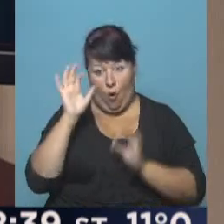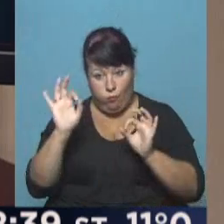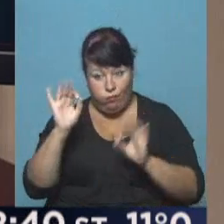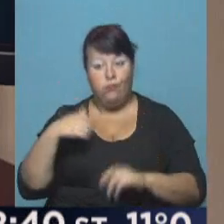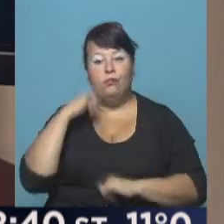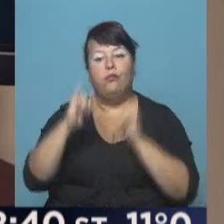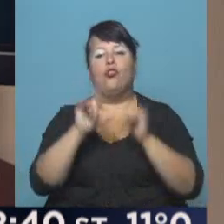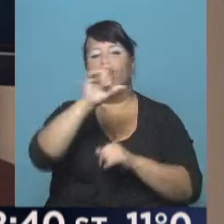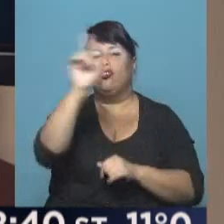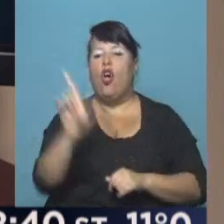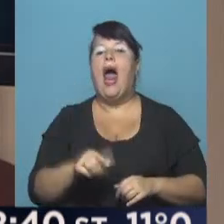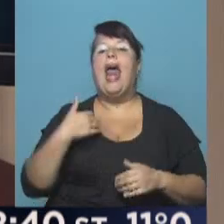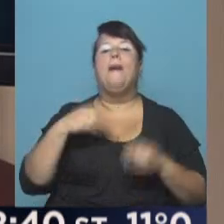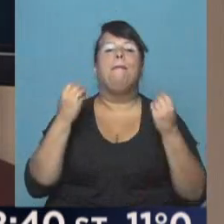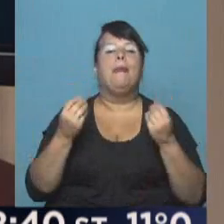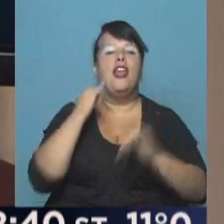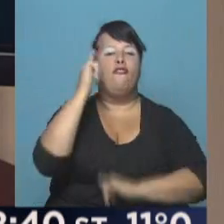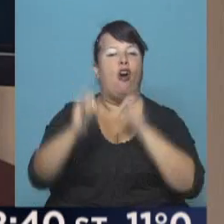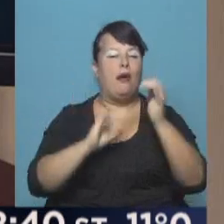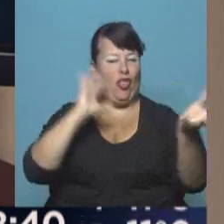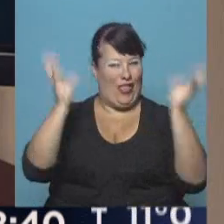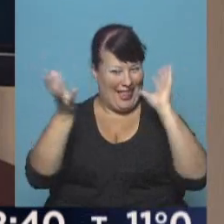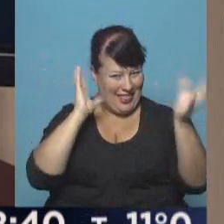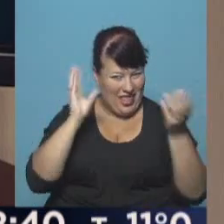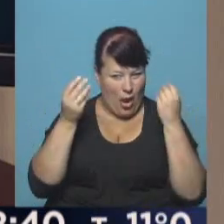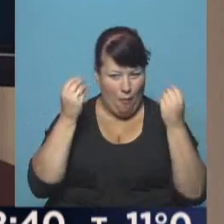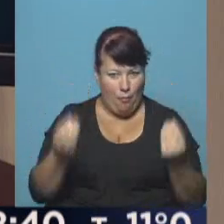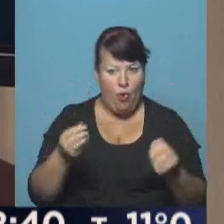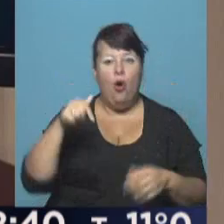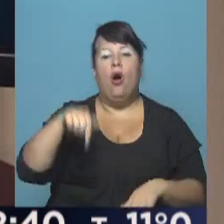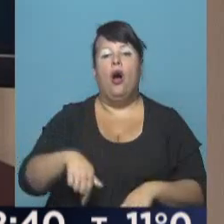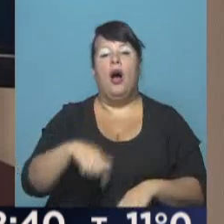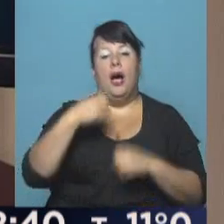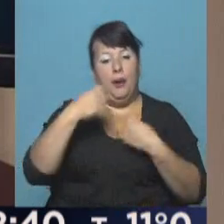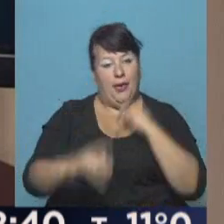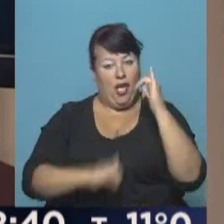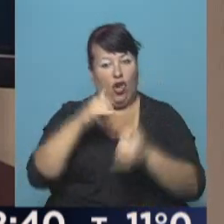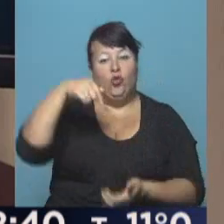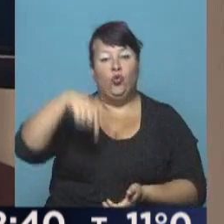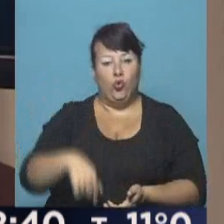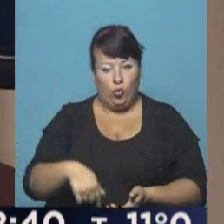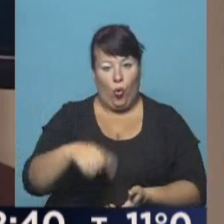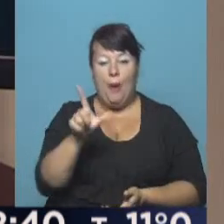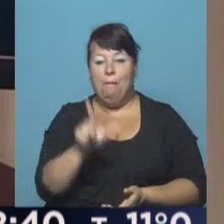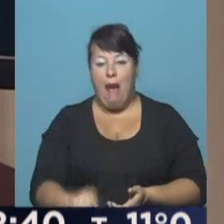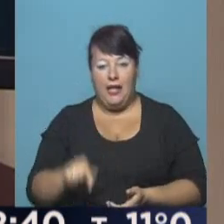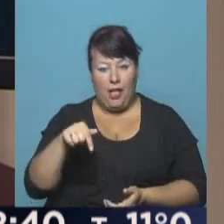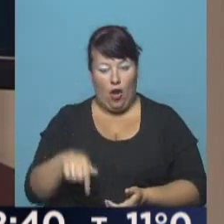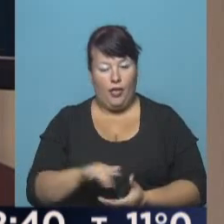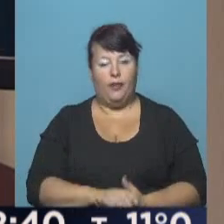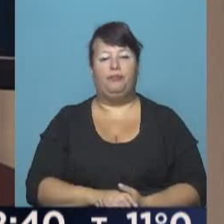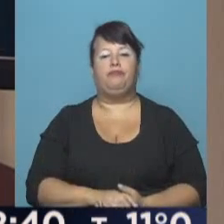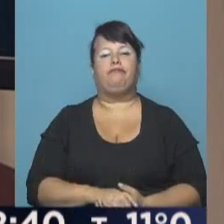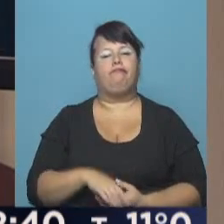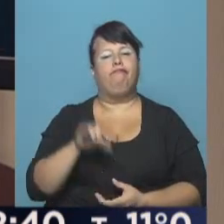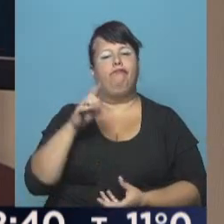Vamos a recorrer el país, pero ahora con el informe meteorológico, el pronóstico del tiempo. Ya arrancamos con el sur, la región patagónica.